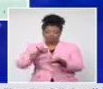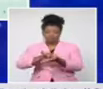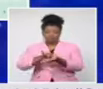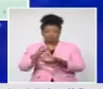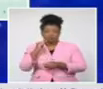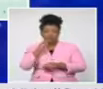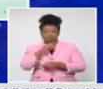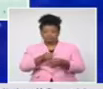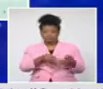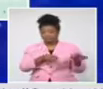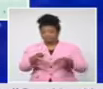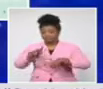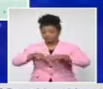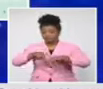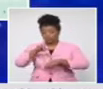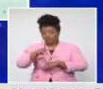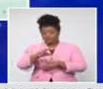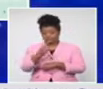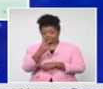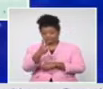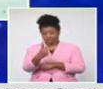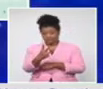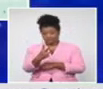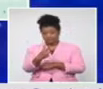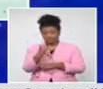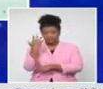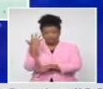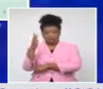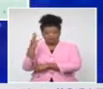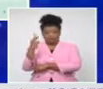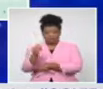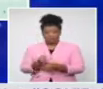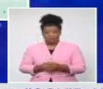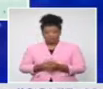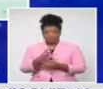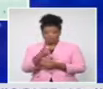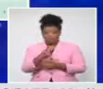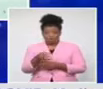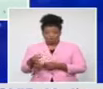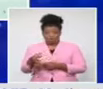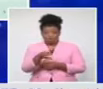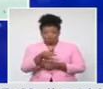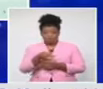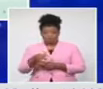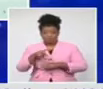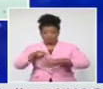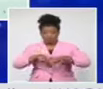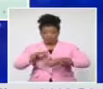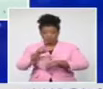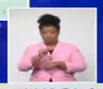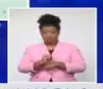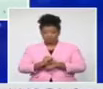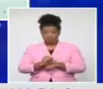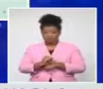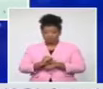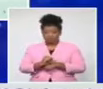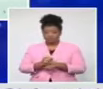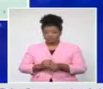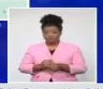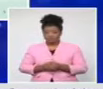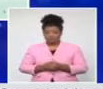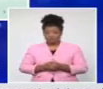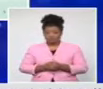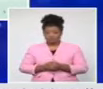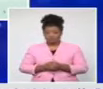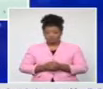Holguín, 3 casos importados, 2 del municipio de Holguín y uno de Mayarí. Y estamos hablando